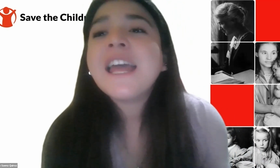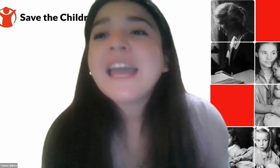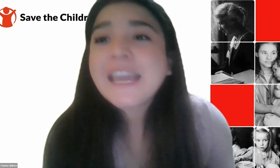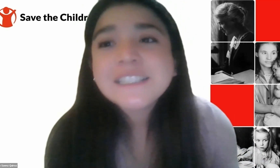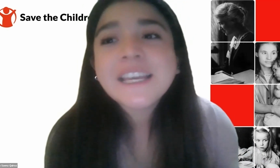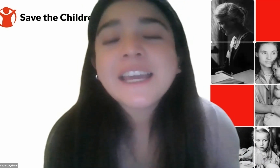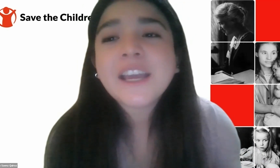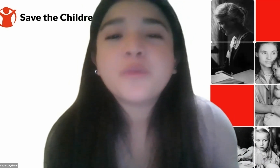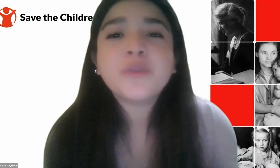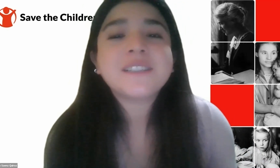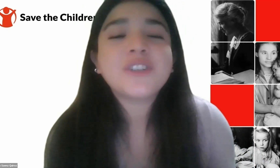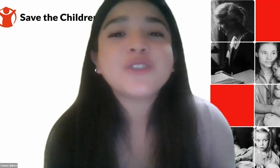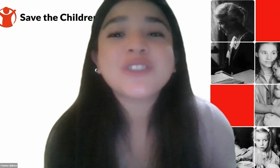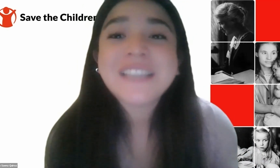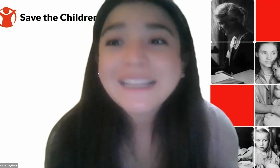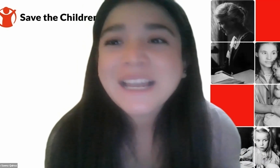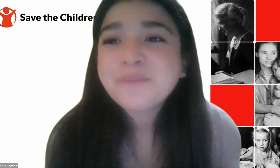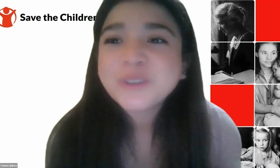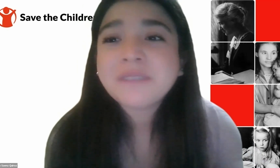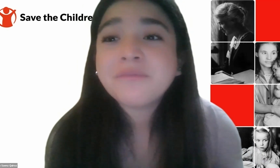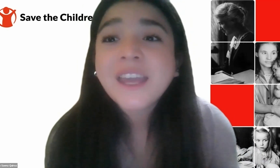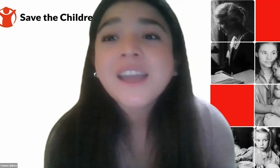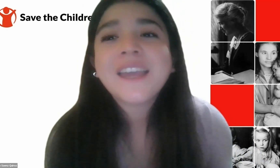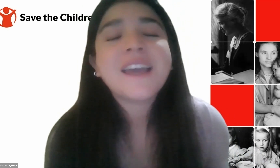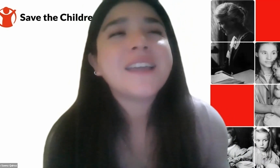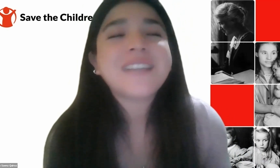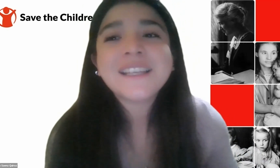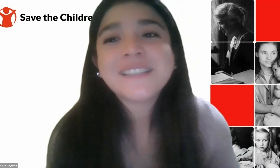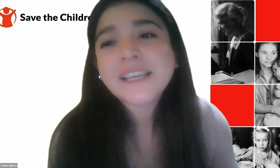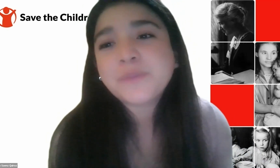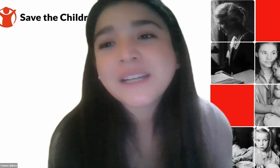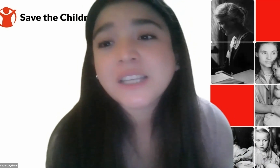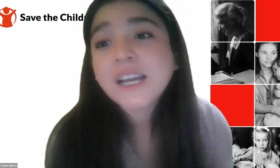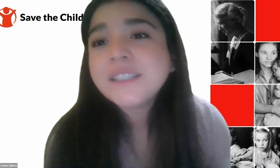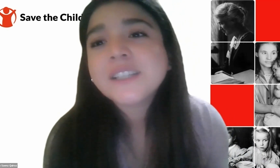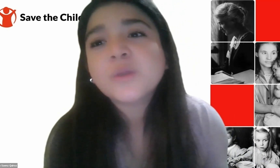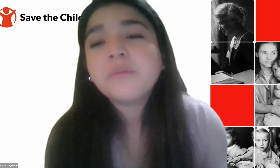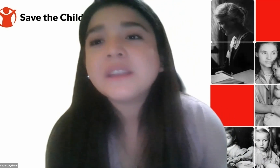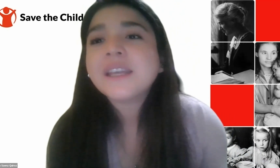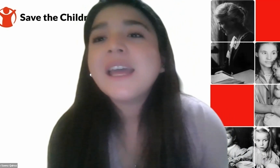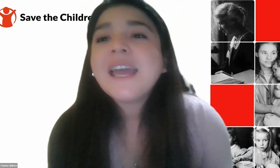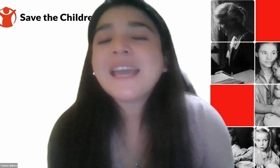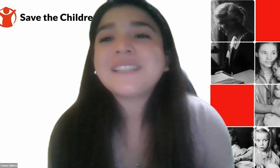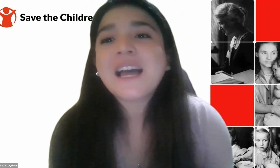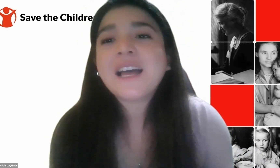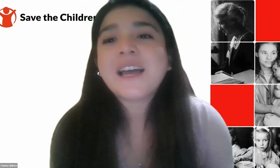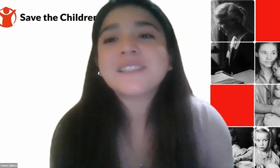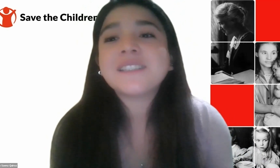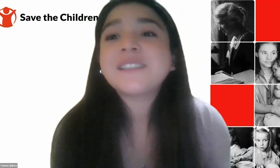Children es de comunicación social de la PUC también. Ella está desde que es practicante y actualmente